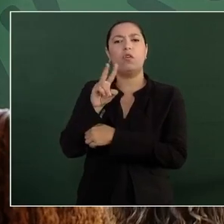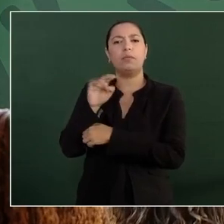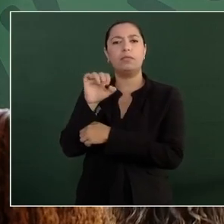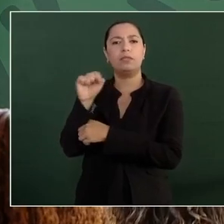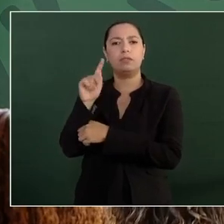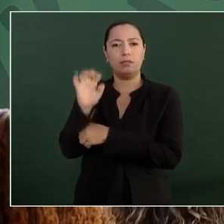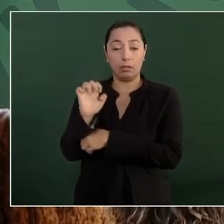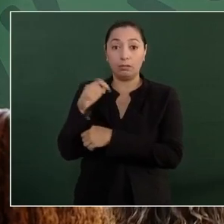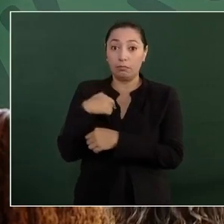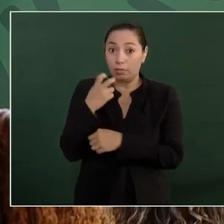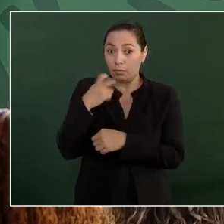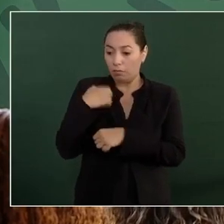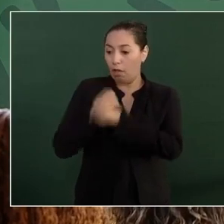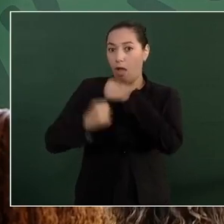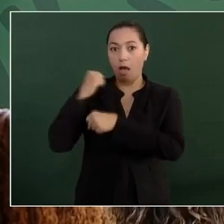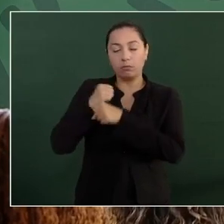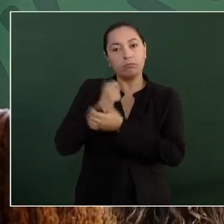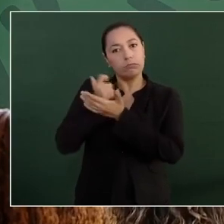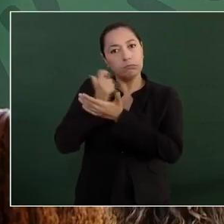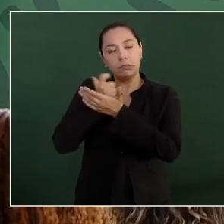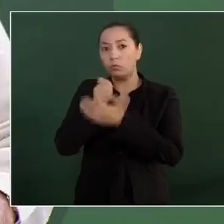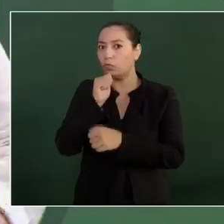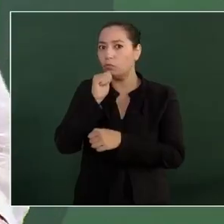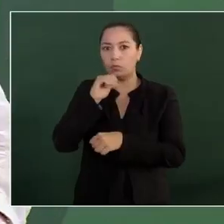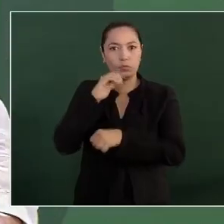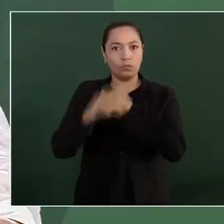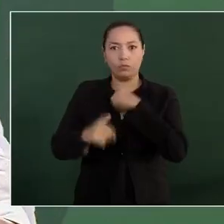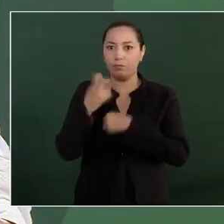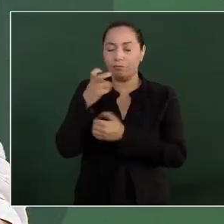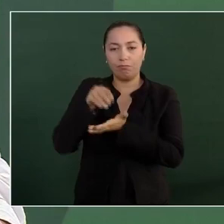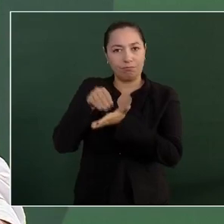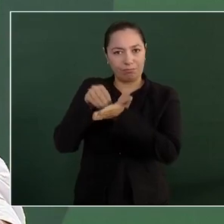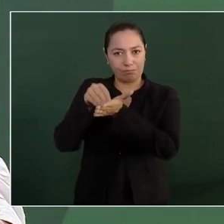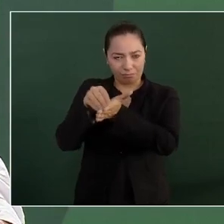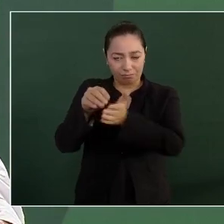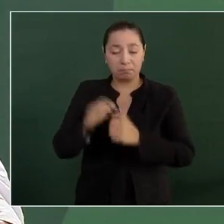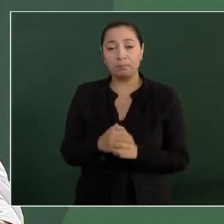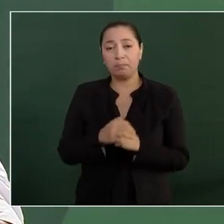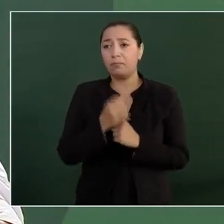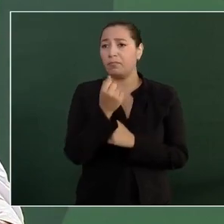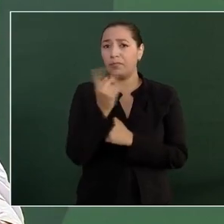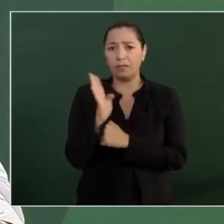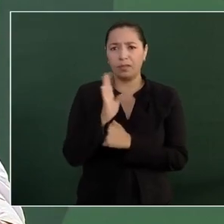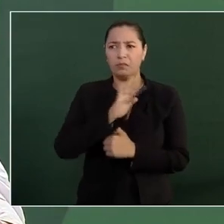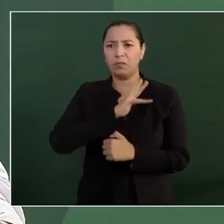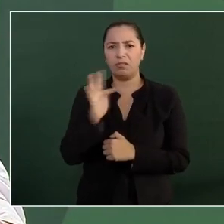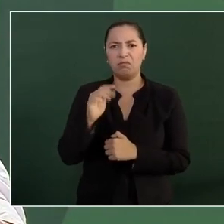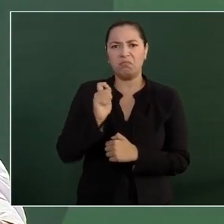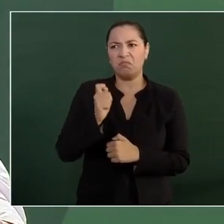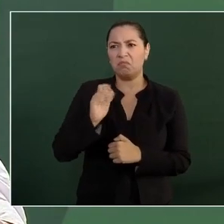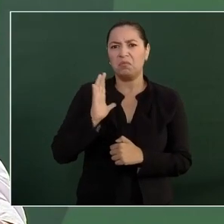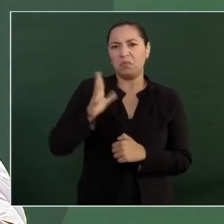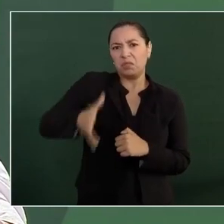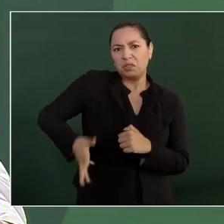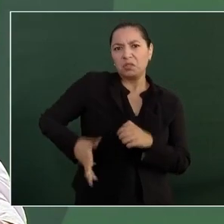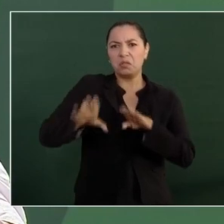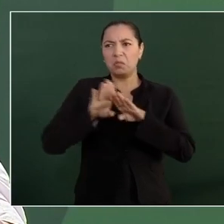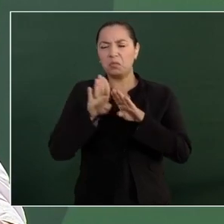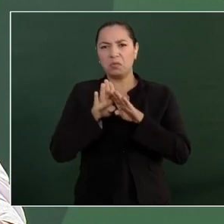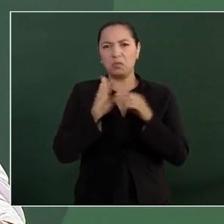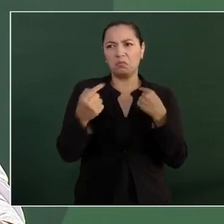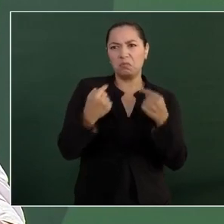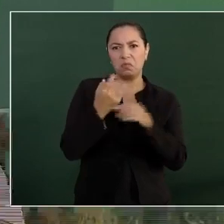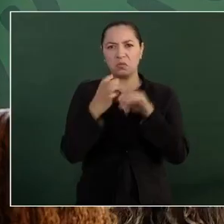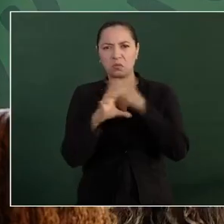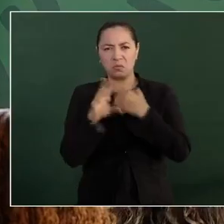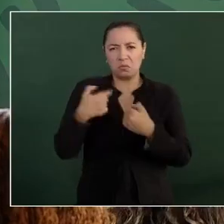terminado de pagar mi casa donde vivo. Entonces, nadie puede presumir que nosotros nos dediquemos a